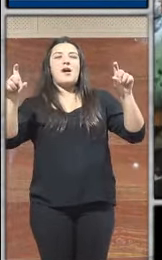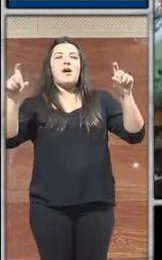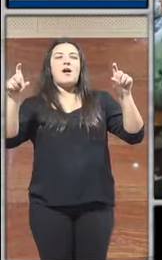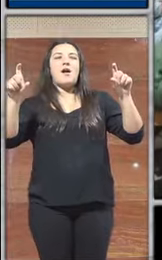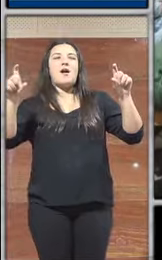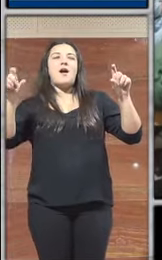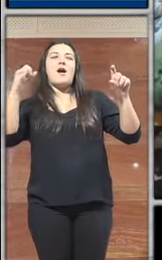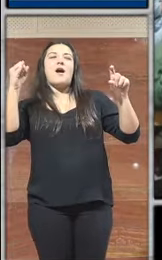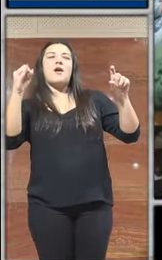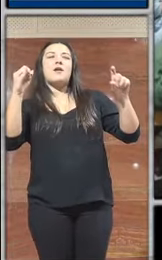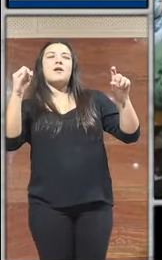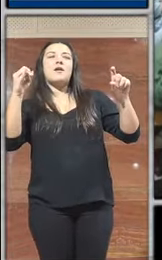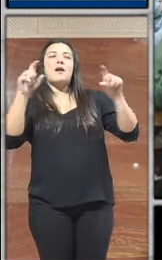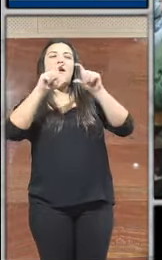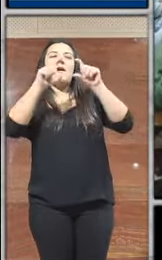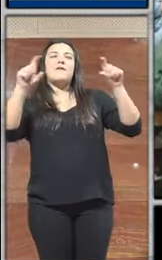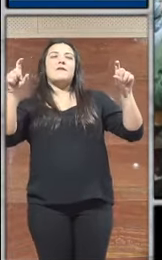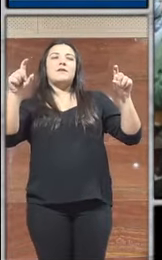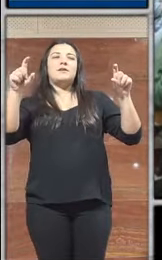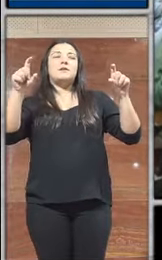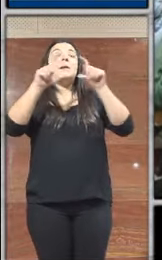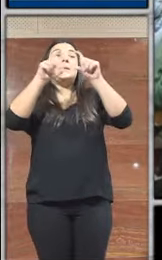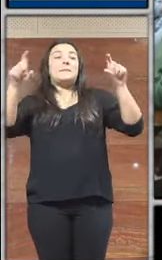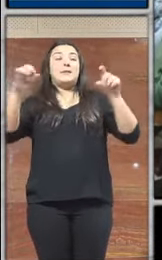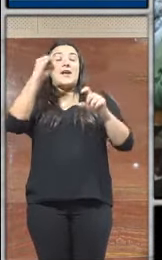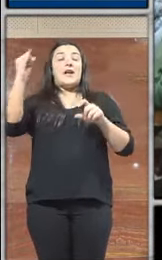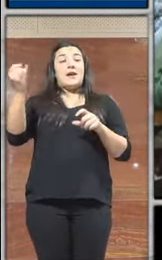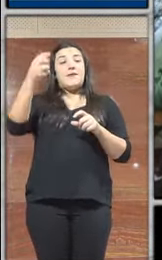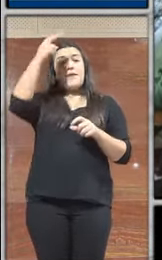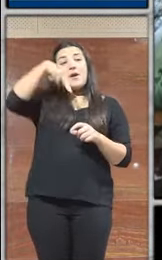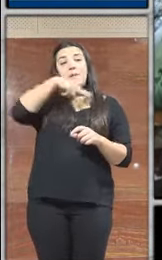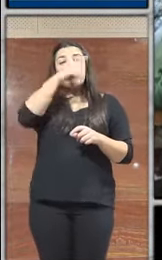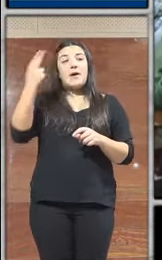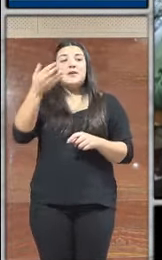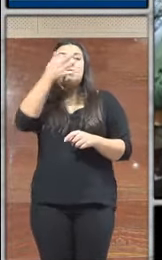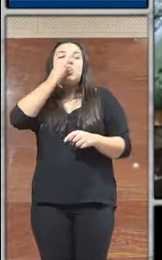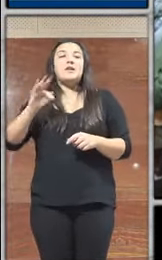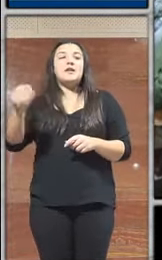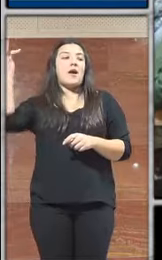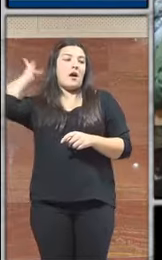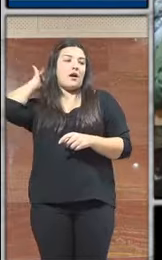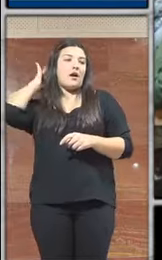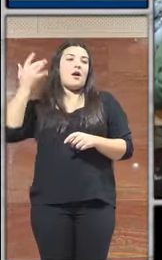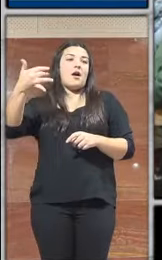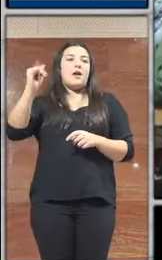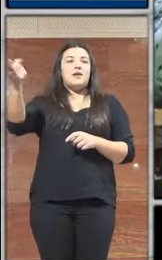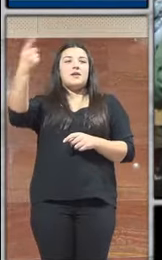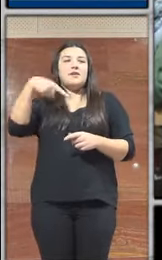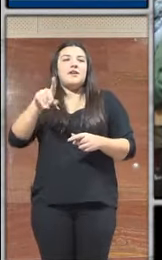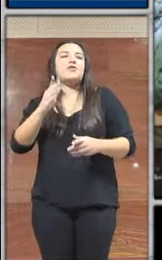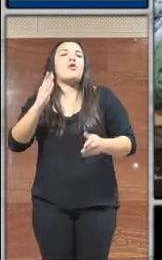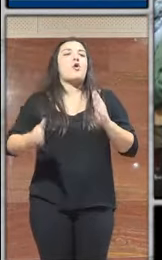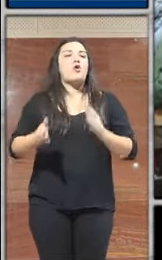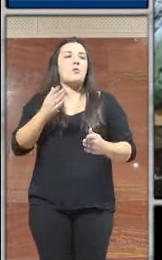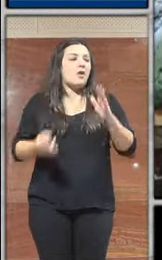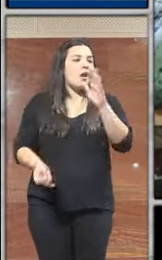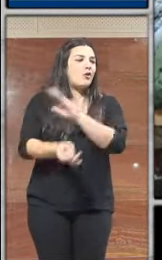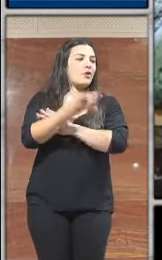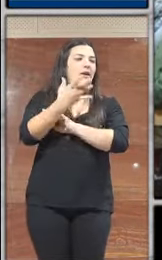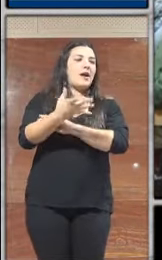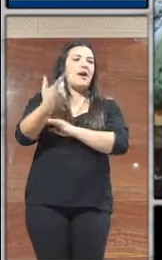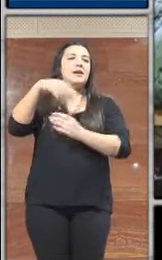son amigos de unos padres de una niña con parálisis cerebral y estuvieron desarrollando varios proyectos de domótica los trajeron a nuestro centro